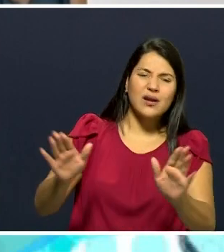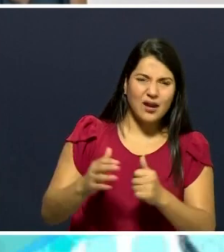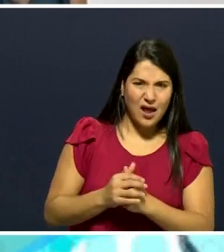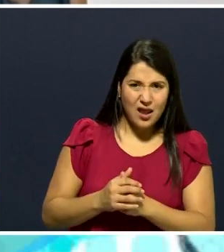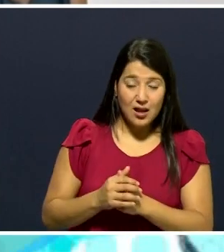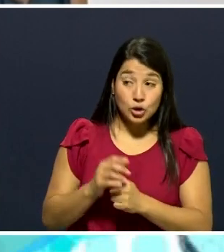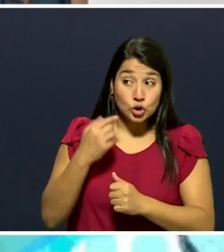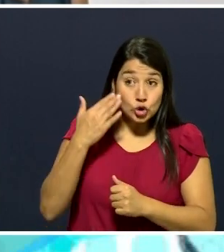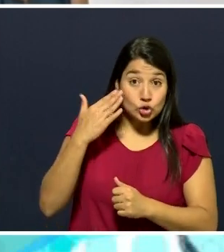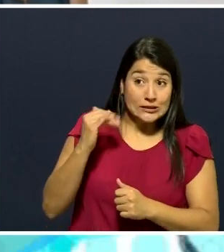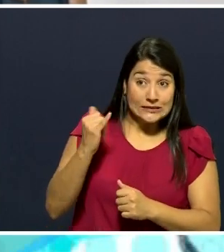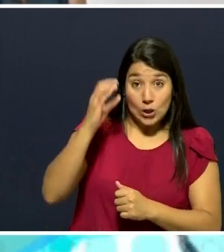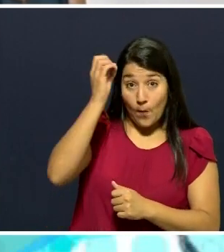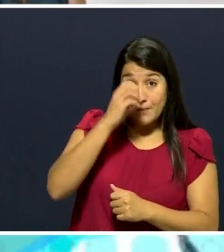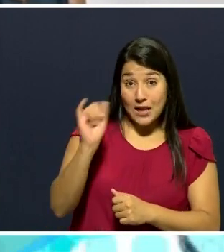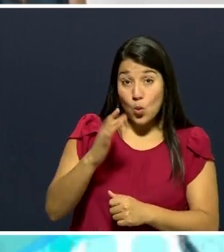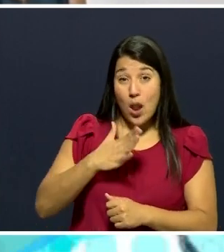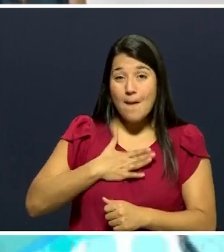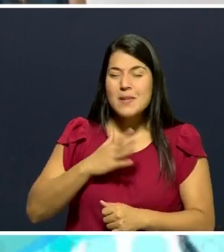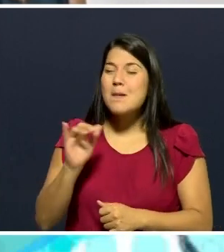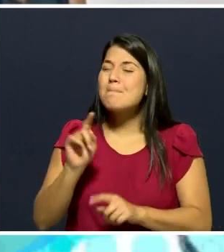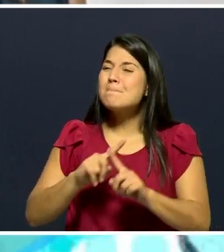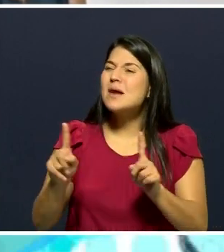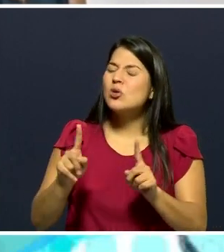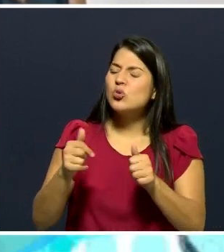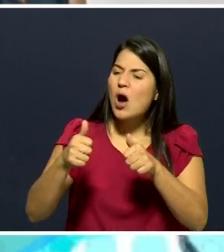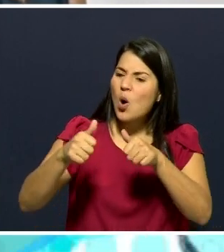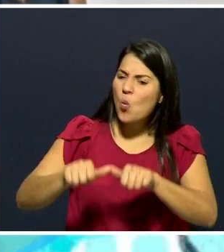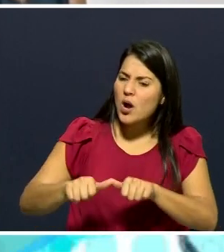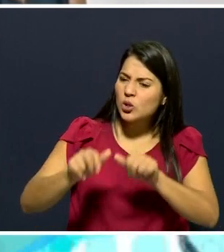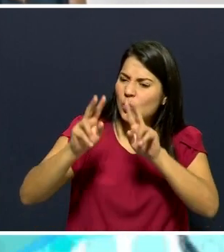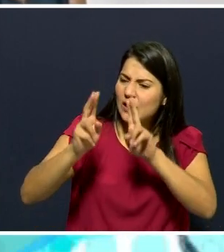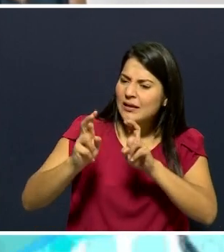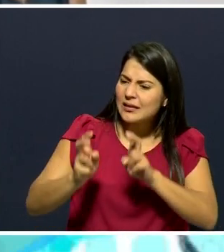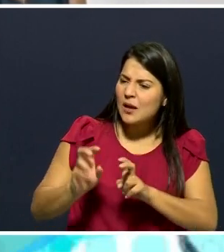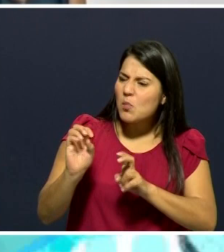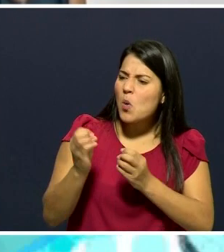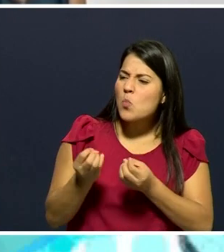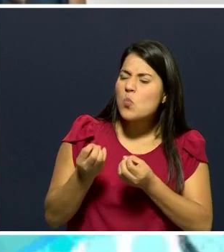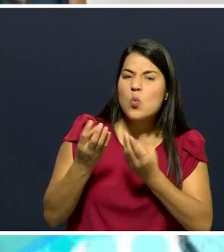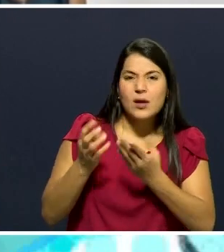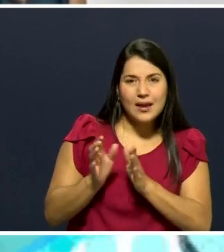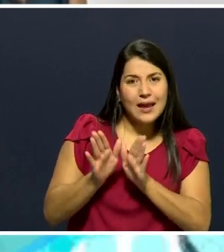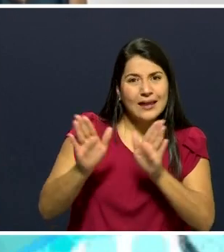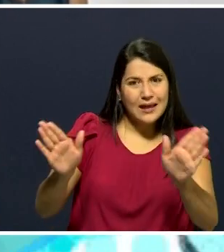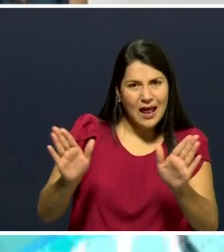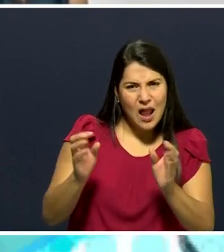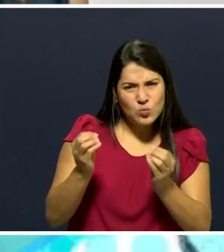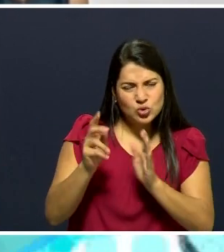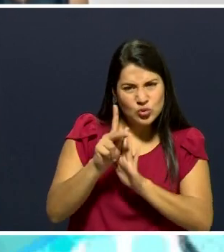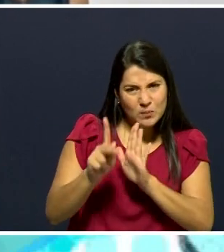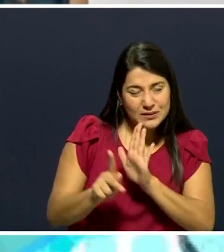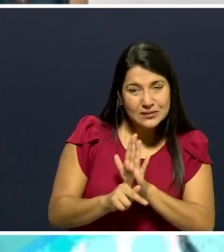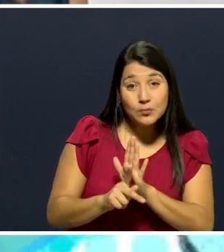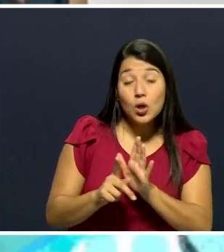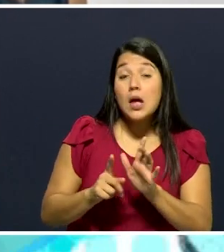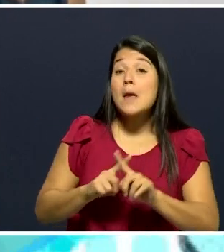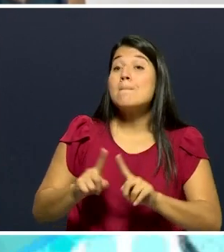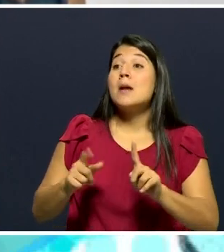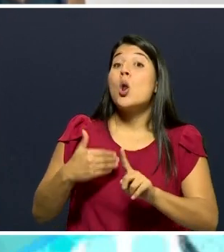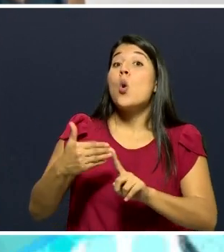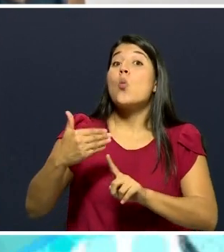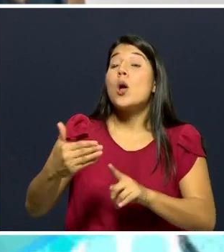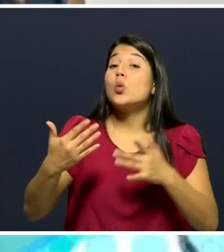bastante de ideales, que en el momento en que empiecen a concretarse en proyectos, en mociones,